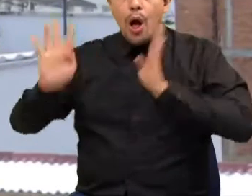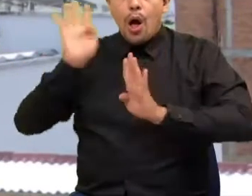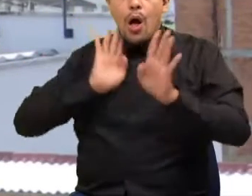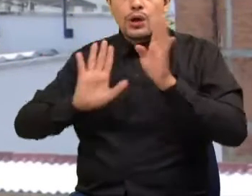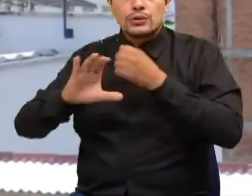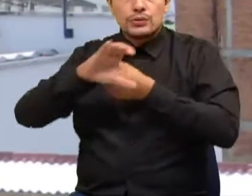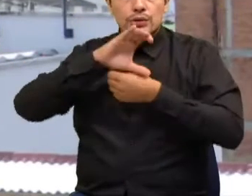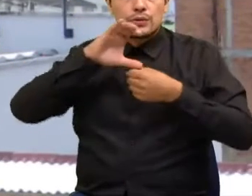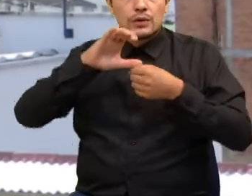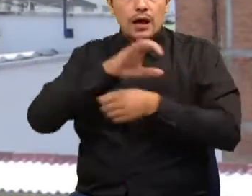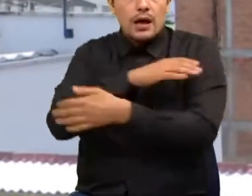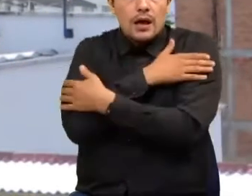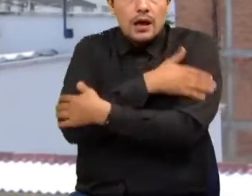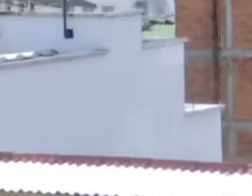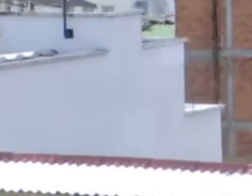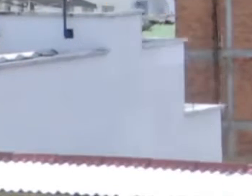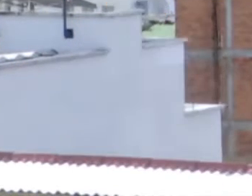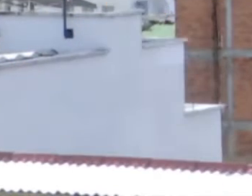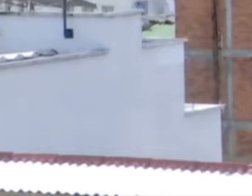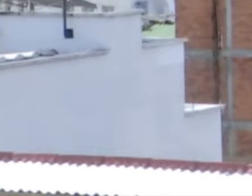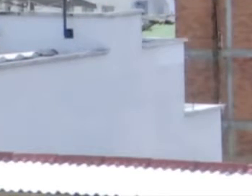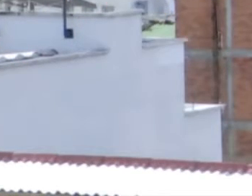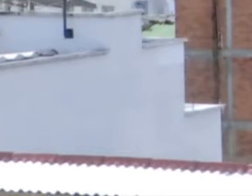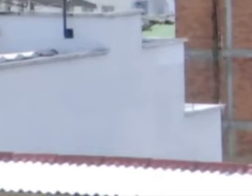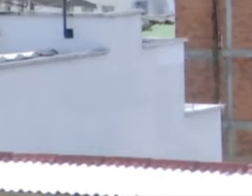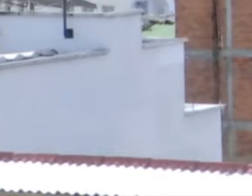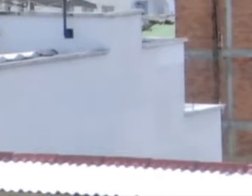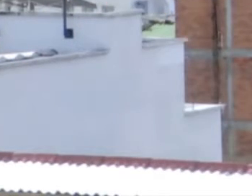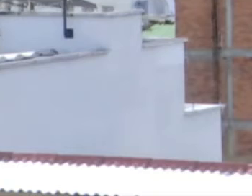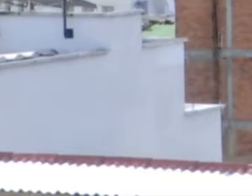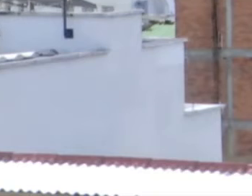parque principal será también escenario de estos eventos.